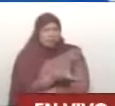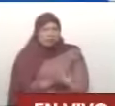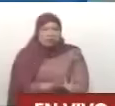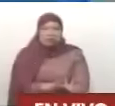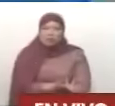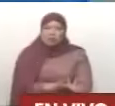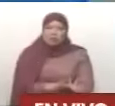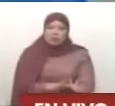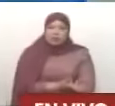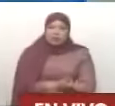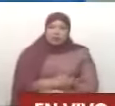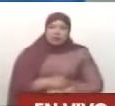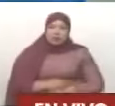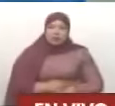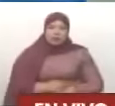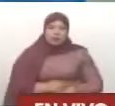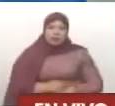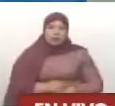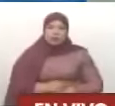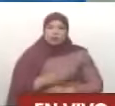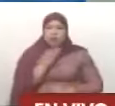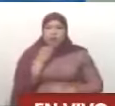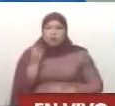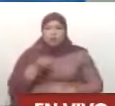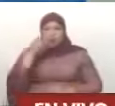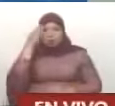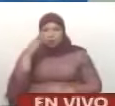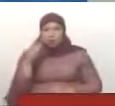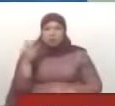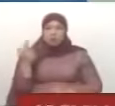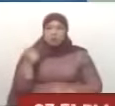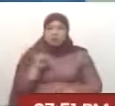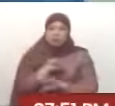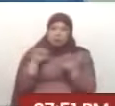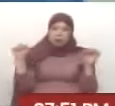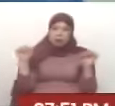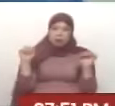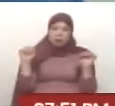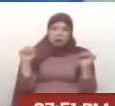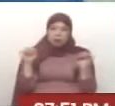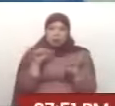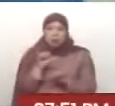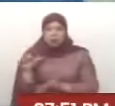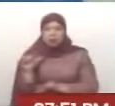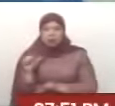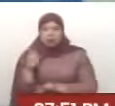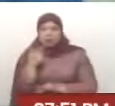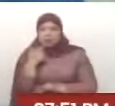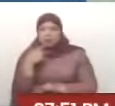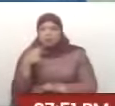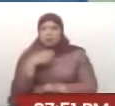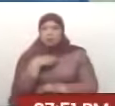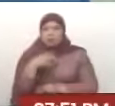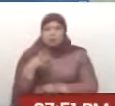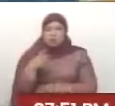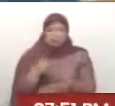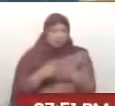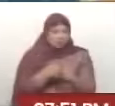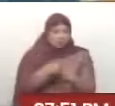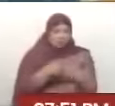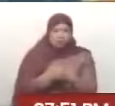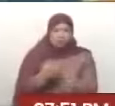reacción, como dices tú, un joven soldado se inmoló hace una semana y dijo, no voy a ser cómplice